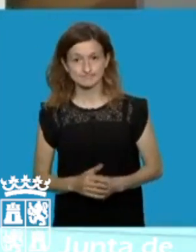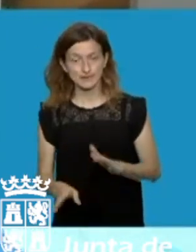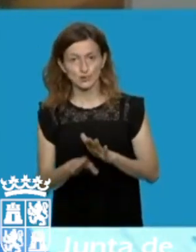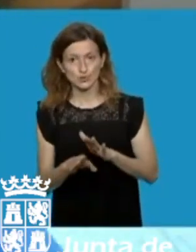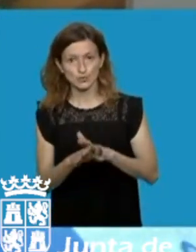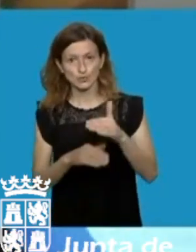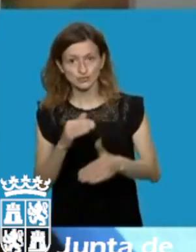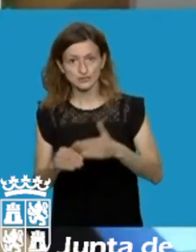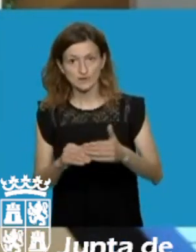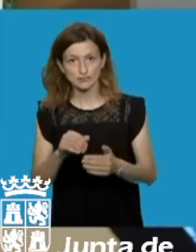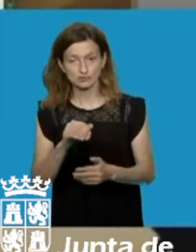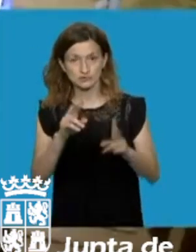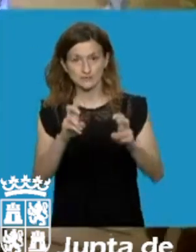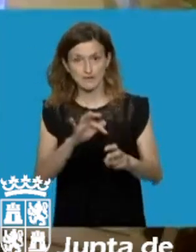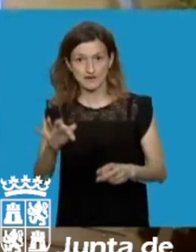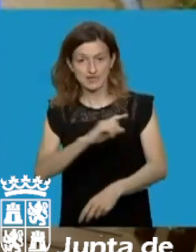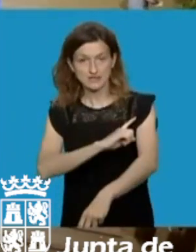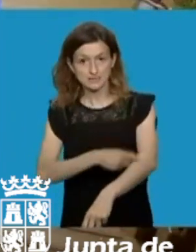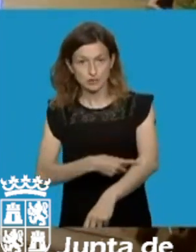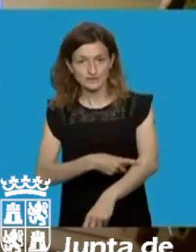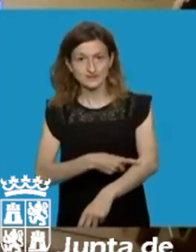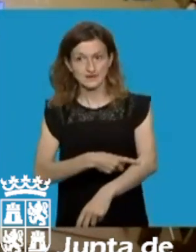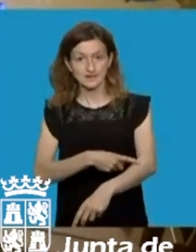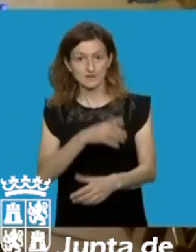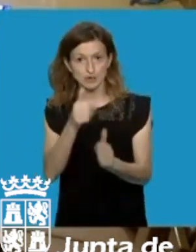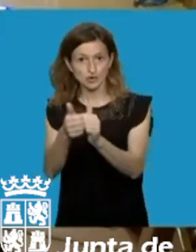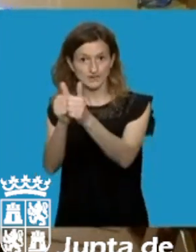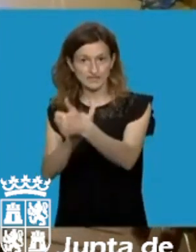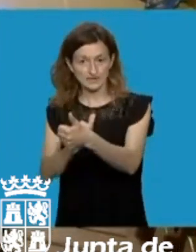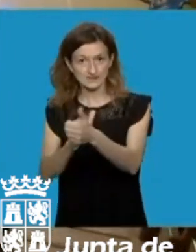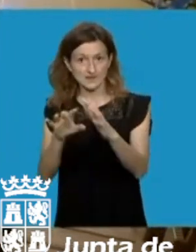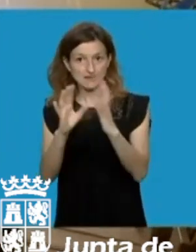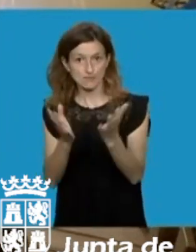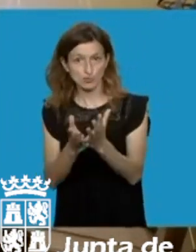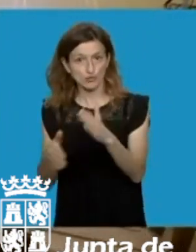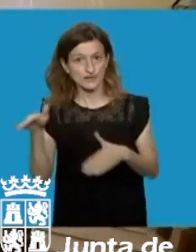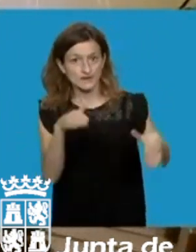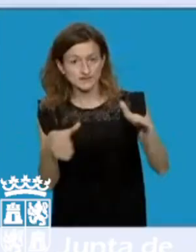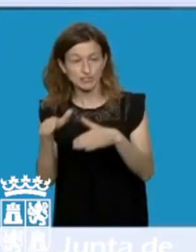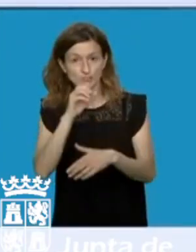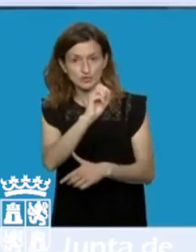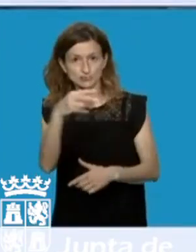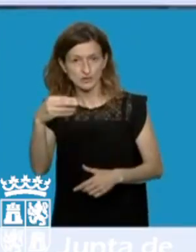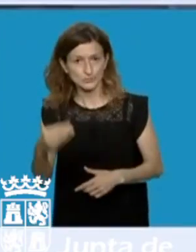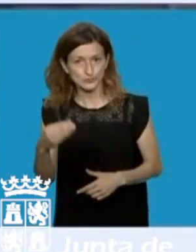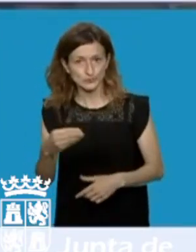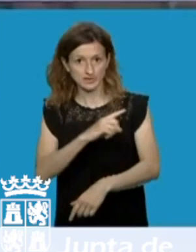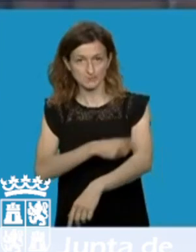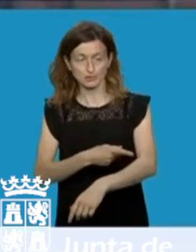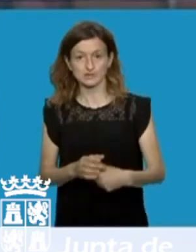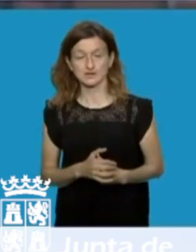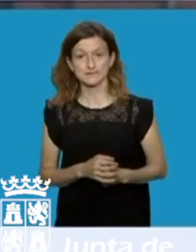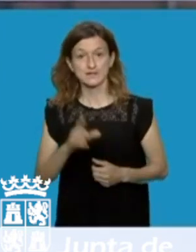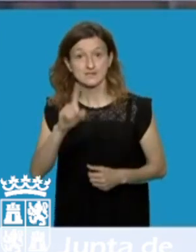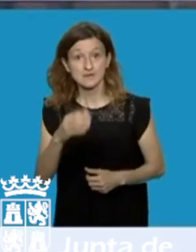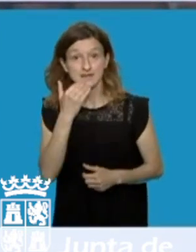Continuamos con la siguiente deportista, en este caso una deportista referente en el mundo de la natación por sus grandes resultados deportivos y por ser